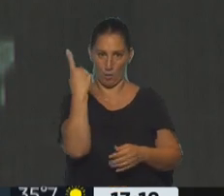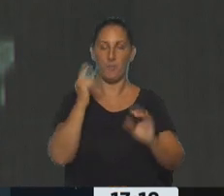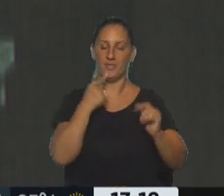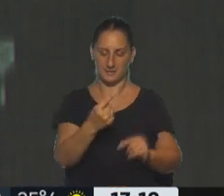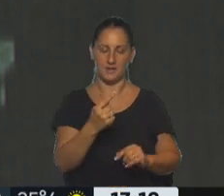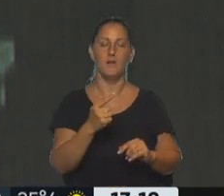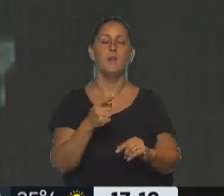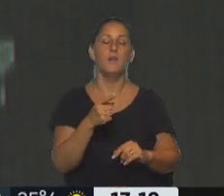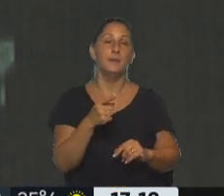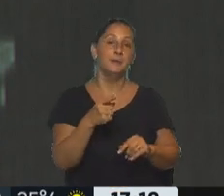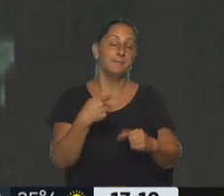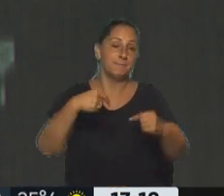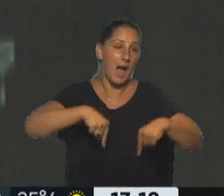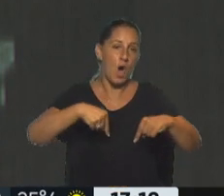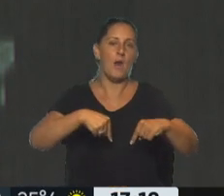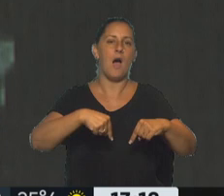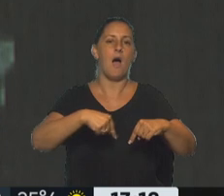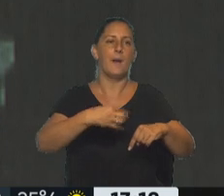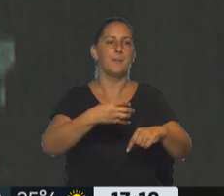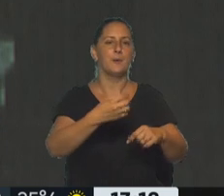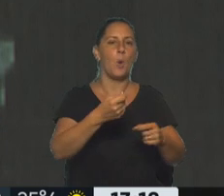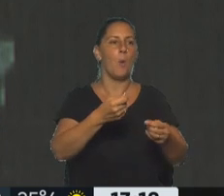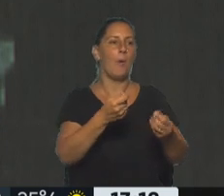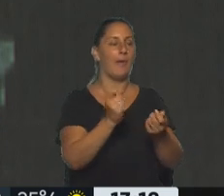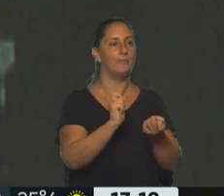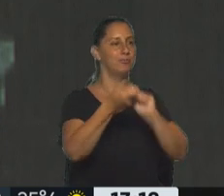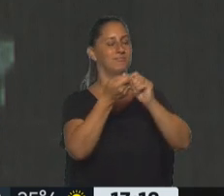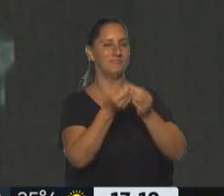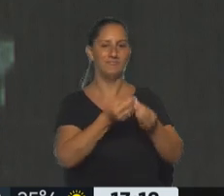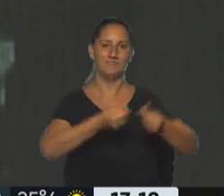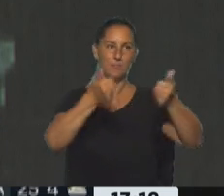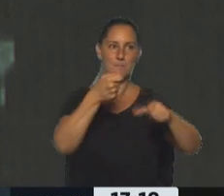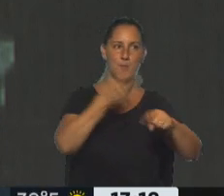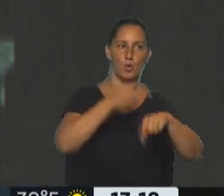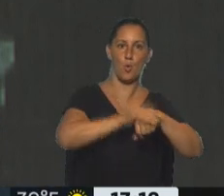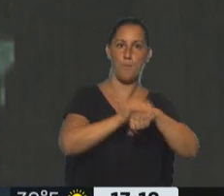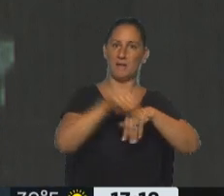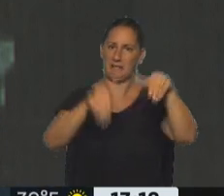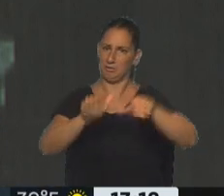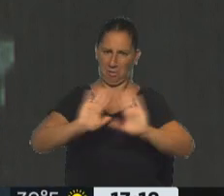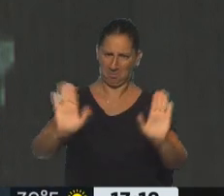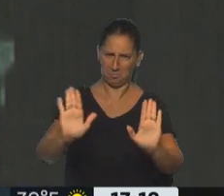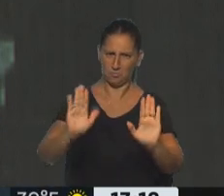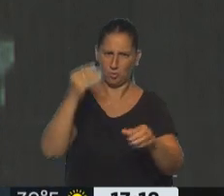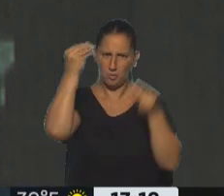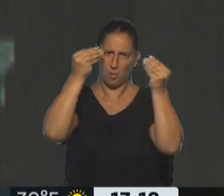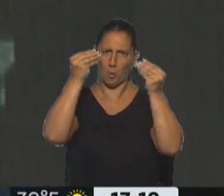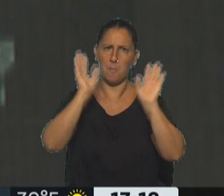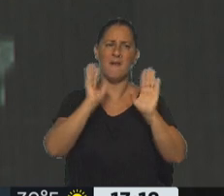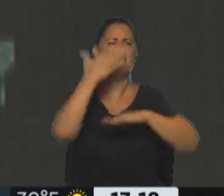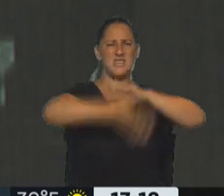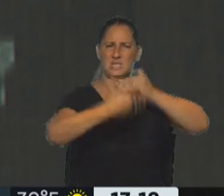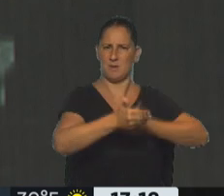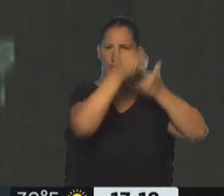de la posibilidad de que tengas volatilidad en el marco de la selección este saco de ese problema y vos seguís teniendo